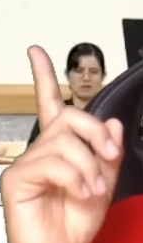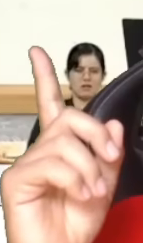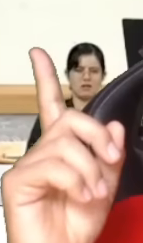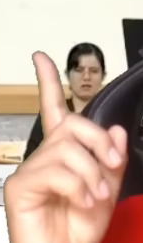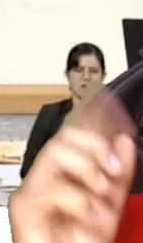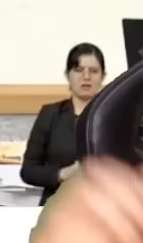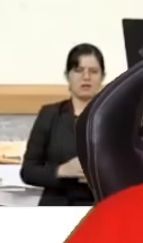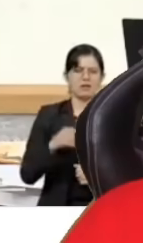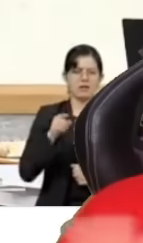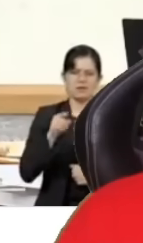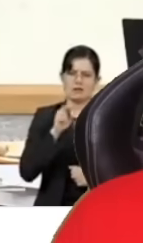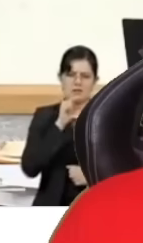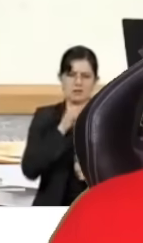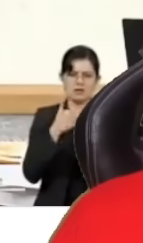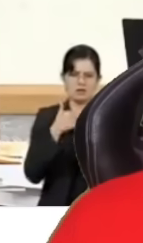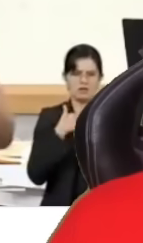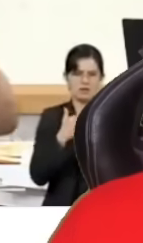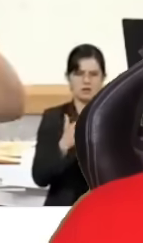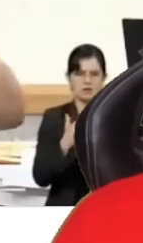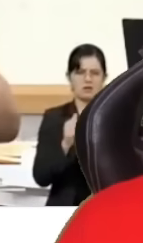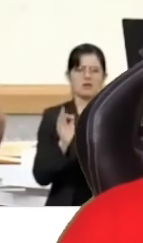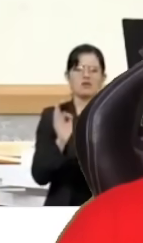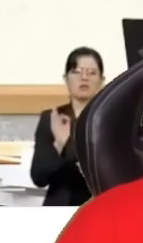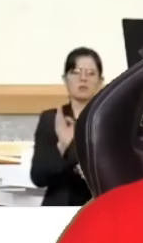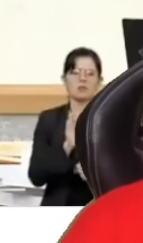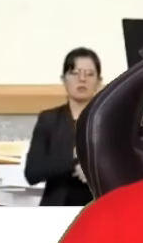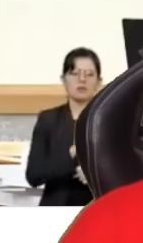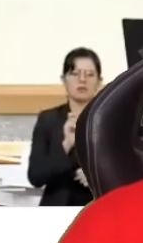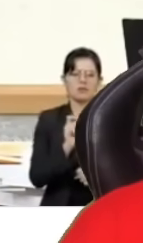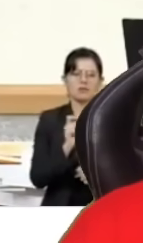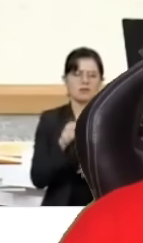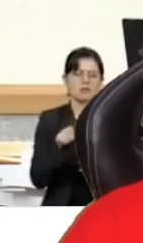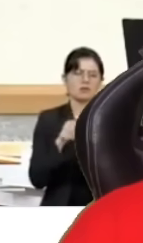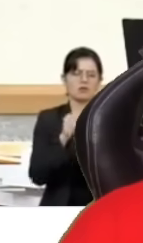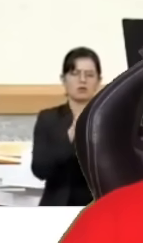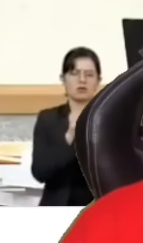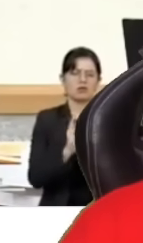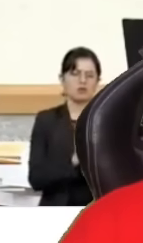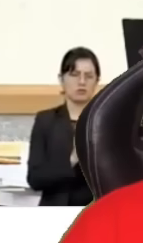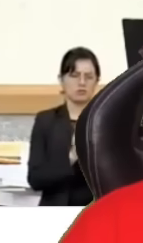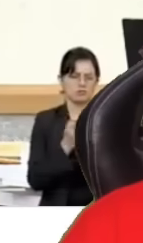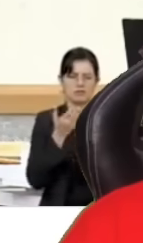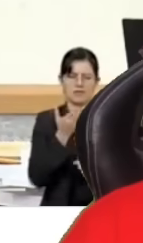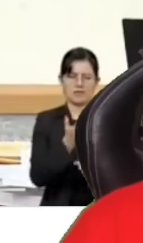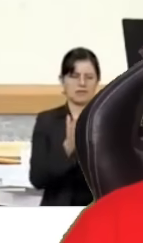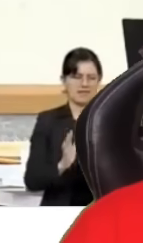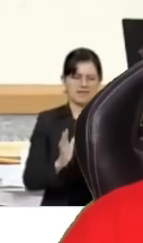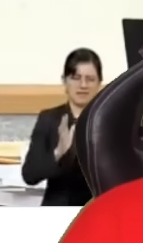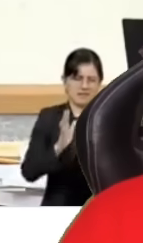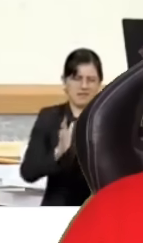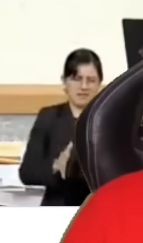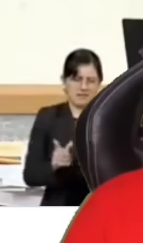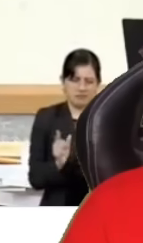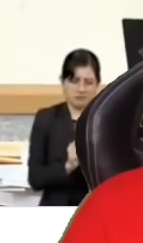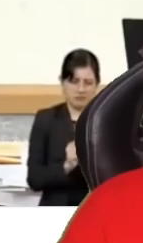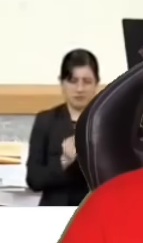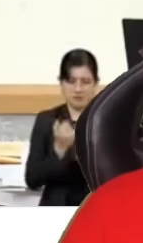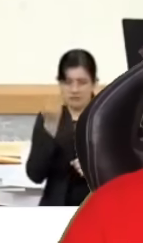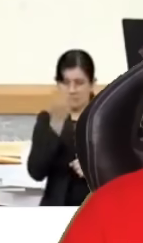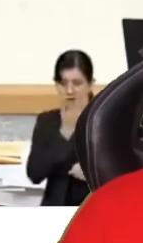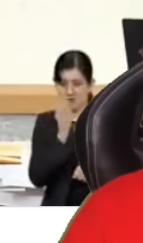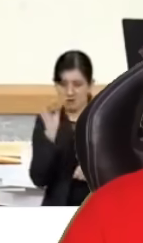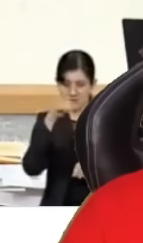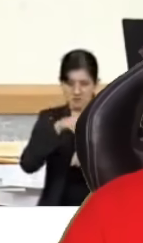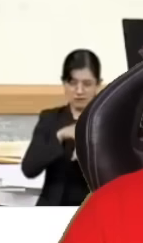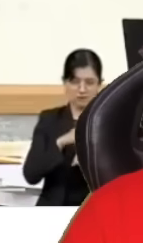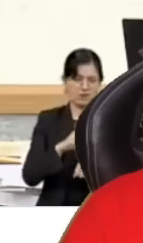pronto entendimiento podamos quedarnos solo con la petición que hizo sin presentar la imagen de